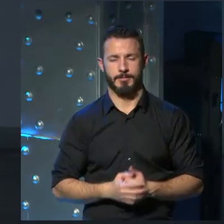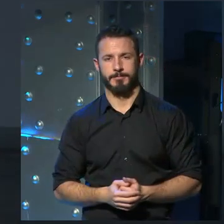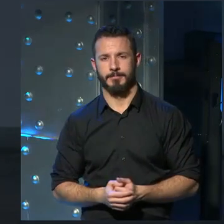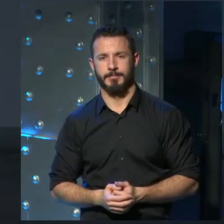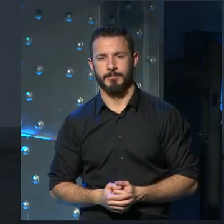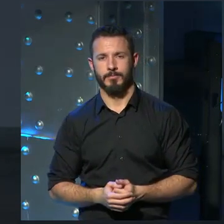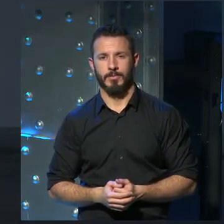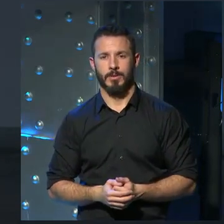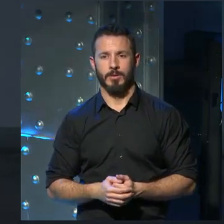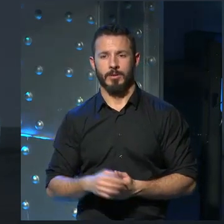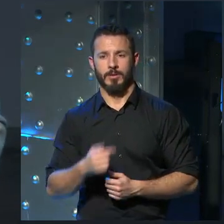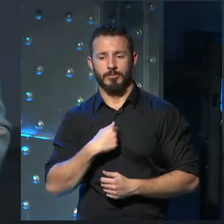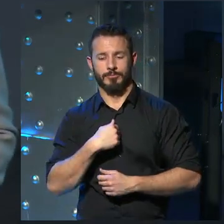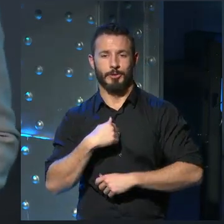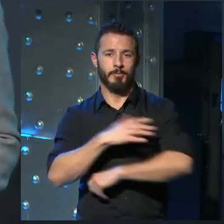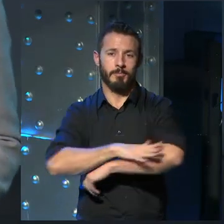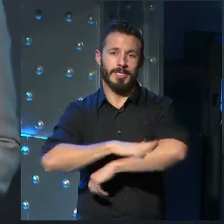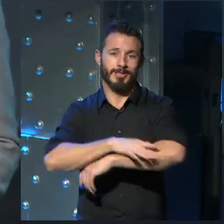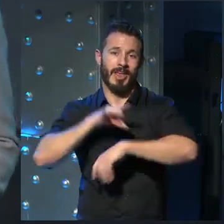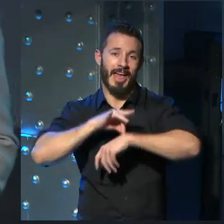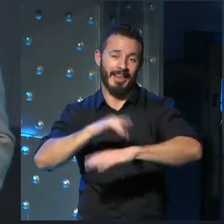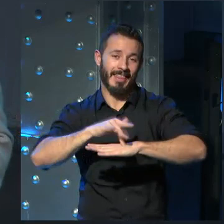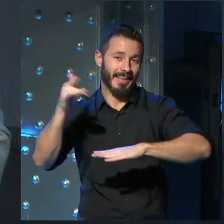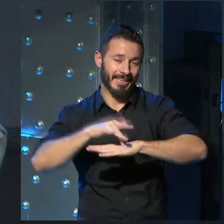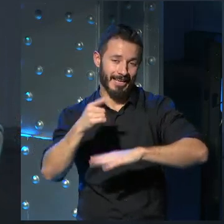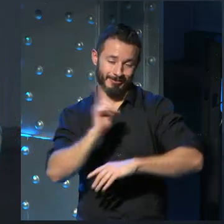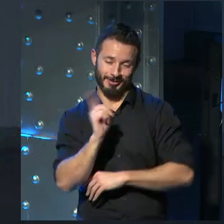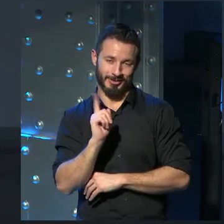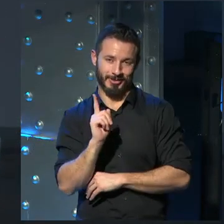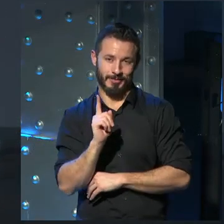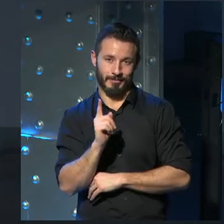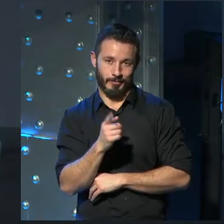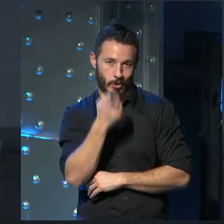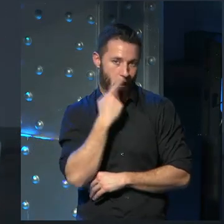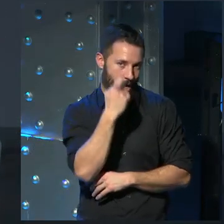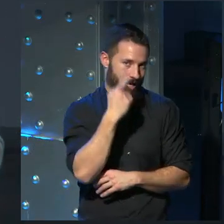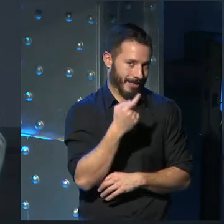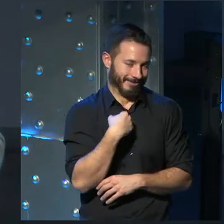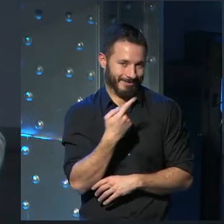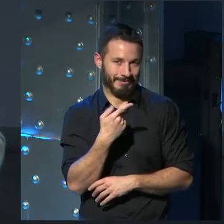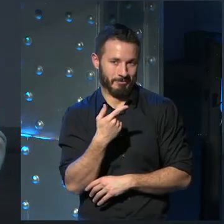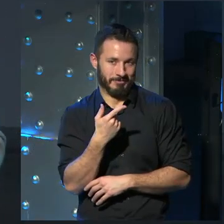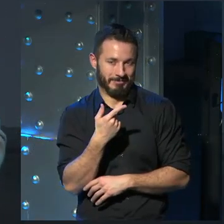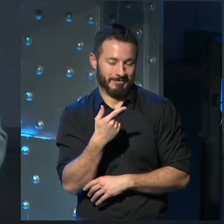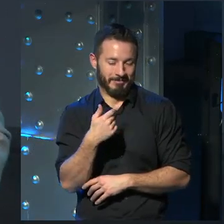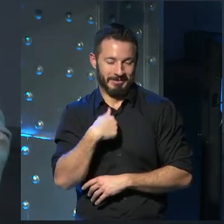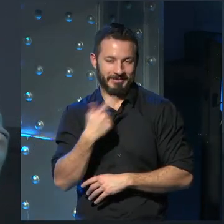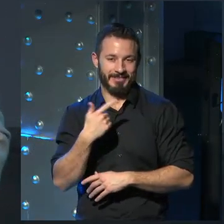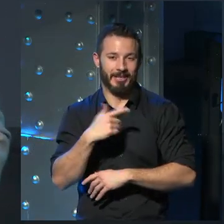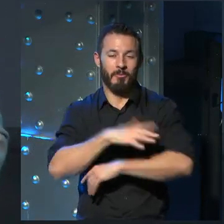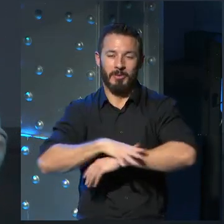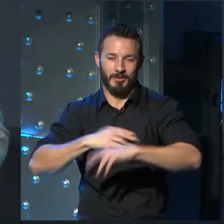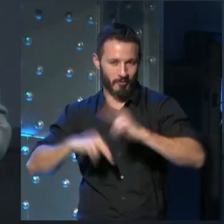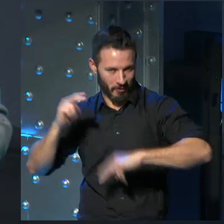Y yo no soy el ministro de Agenda Digital. No digo con ello que me hubiera gustado ser el ministro de Agenda Digital, porque estoy muy satisfecho con ser el ministro